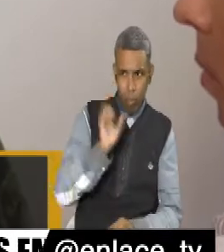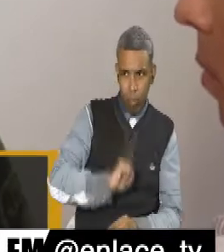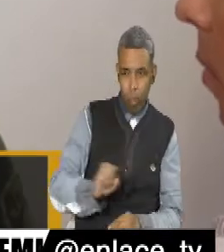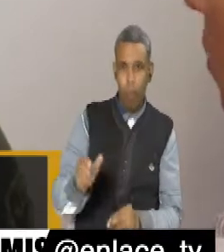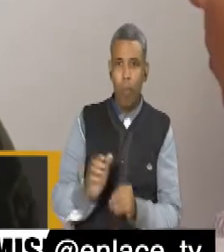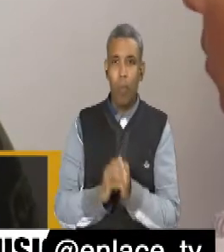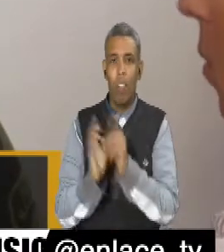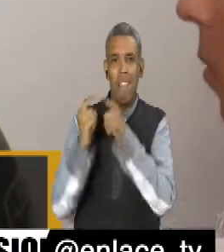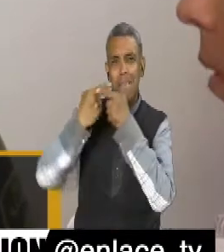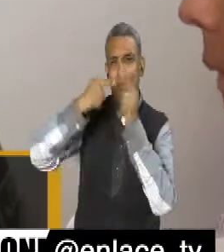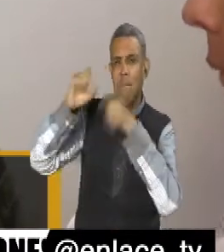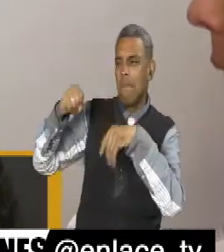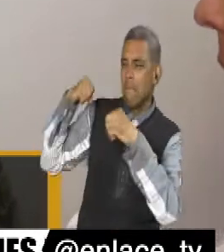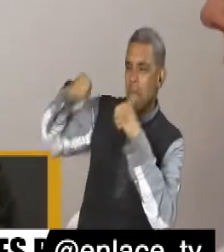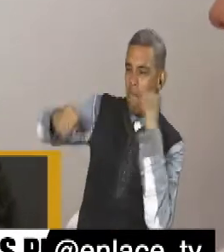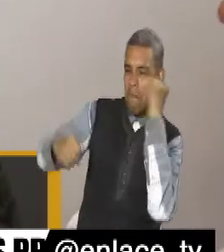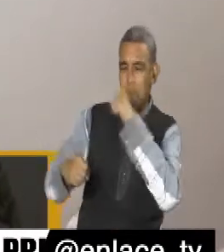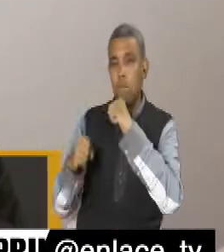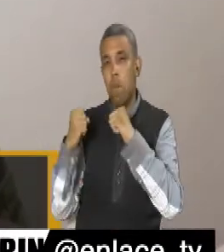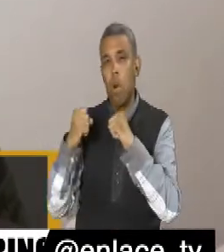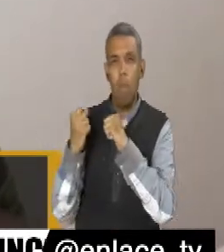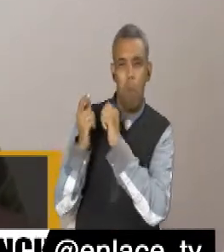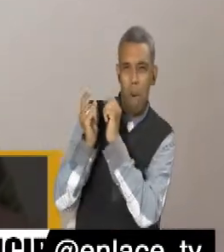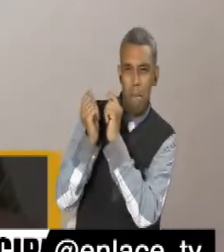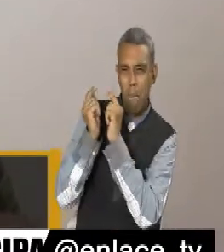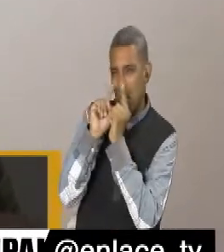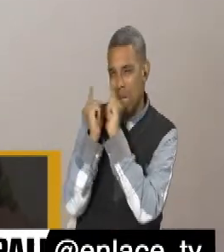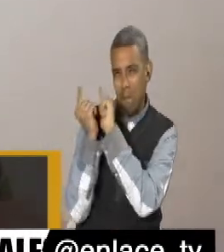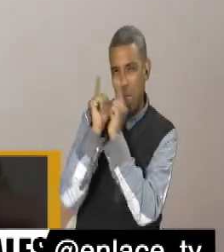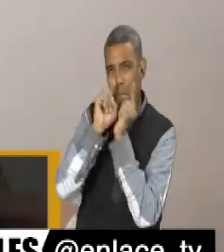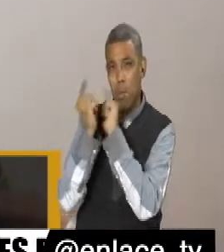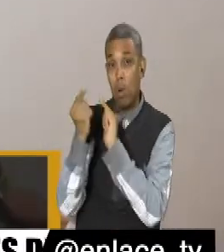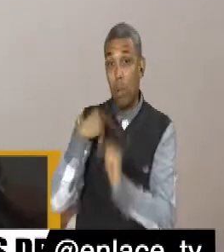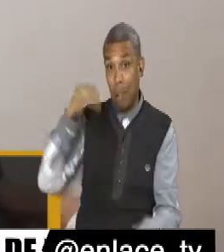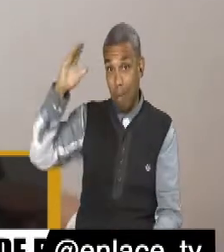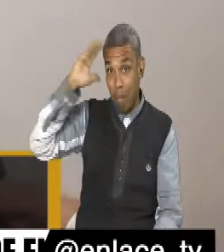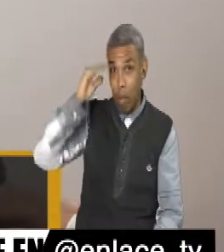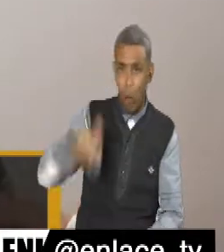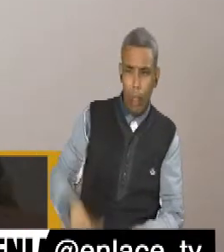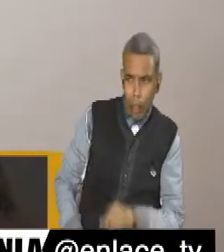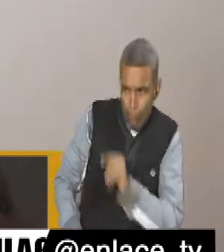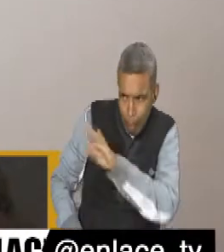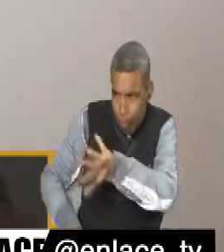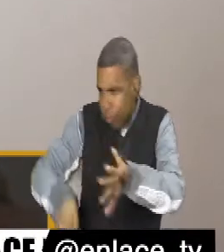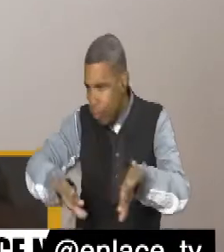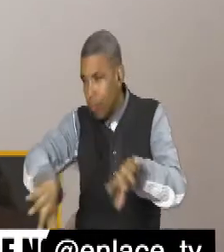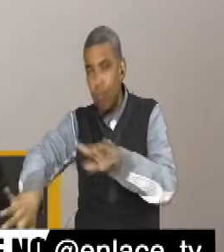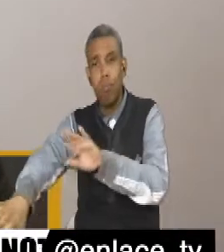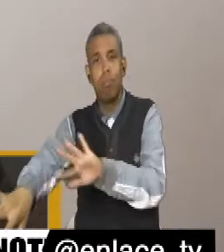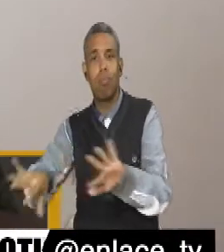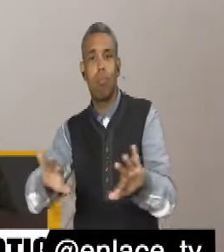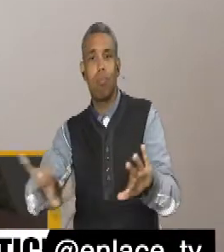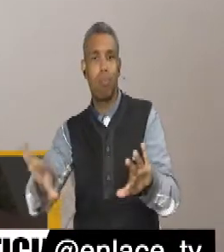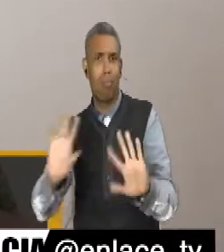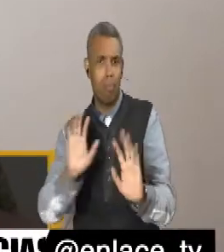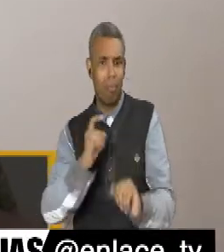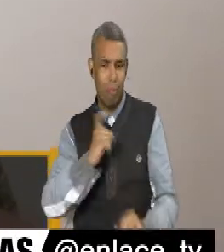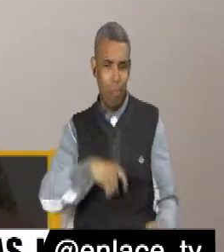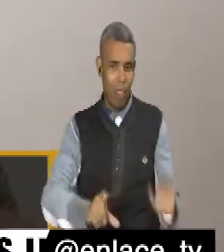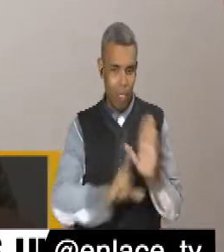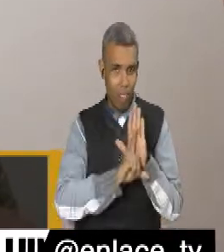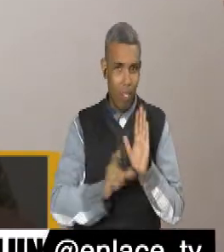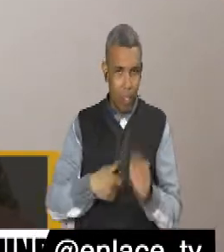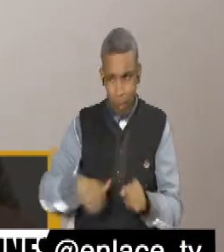agrediéndose físicamente. Inmediatamente la Policía Nacional procede a apartarlos, como es el procedimiento. Lo